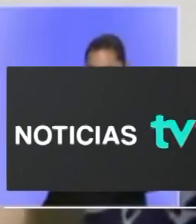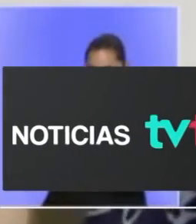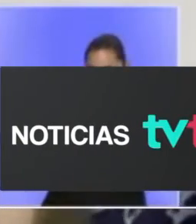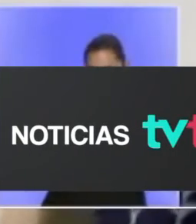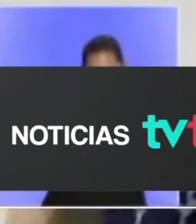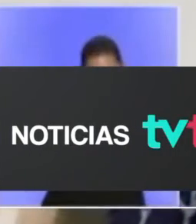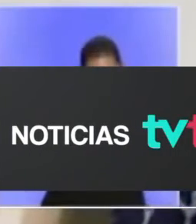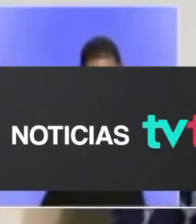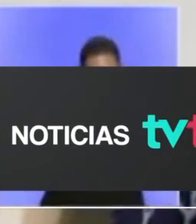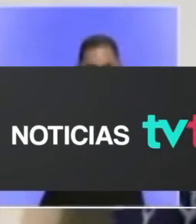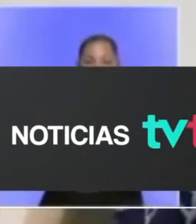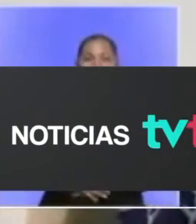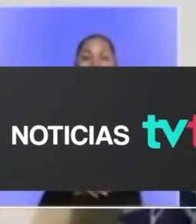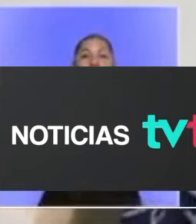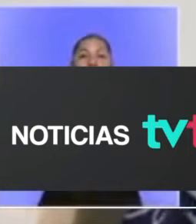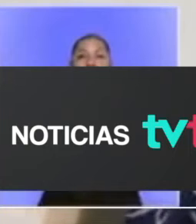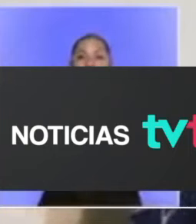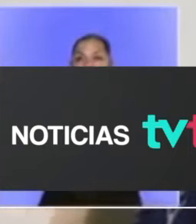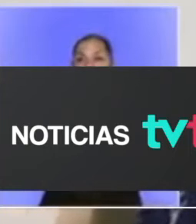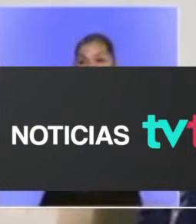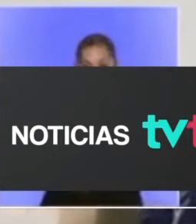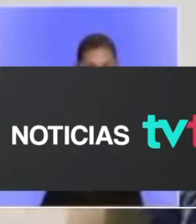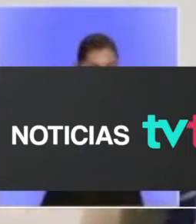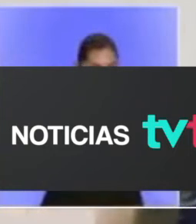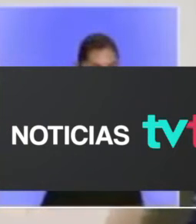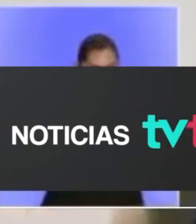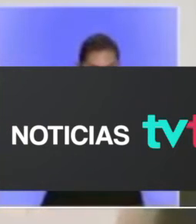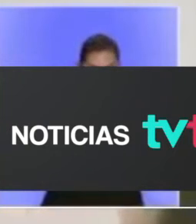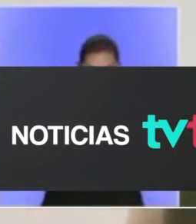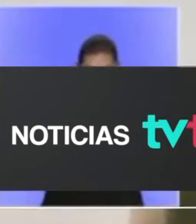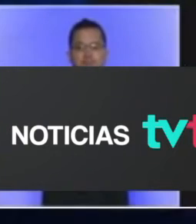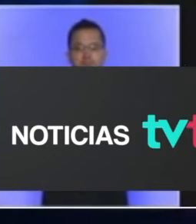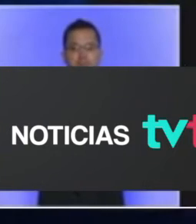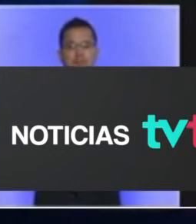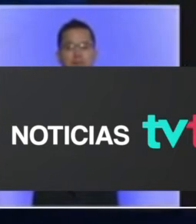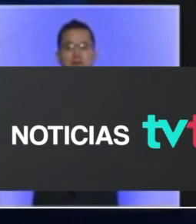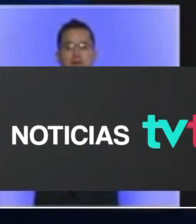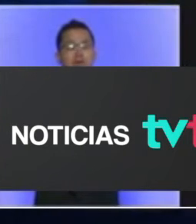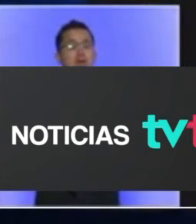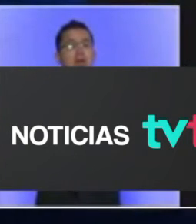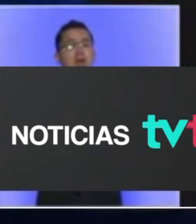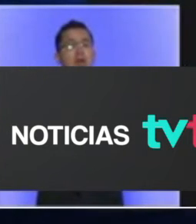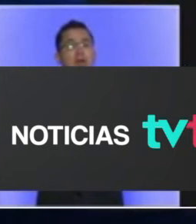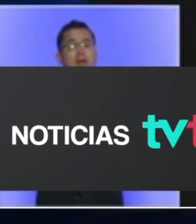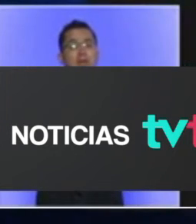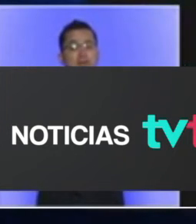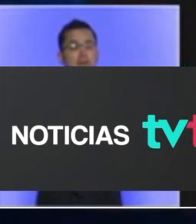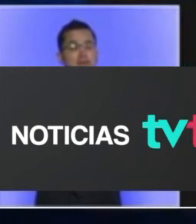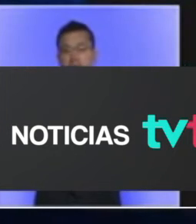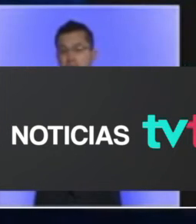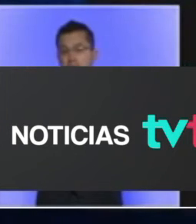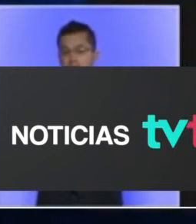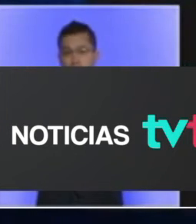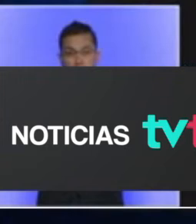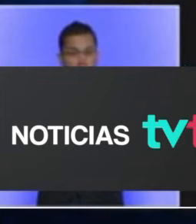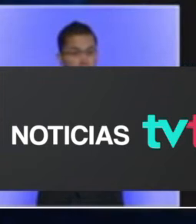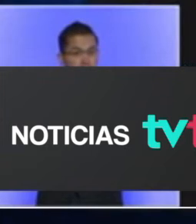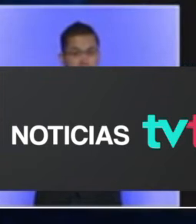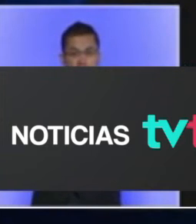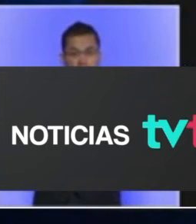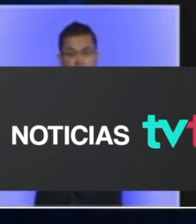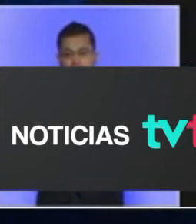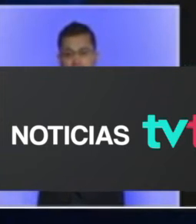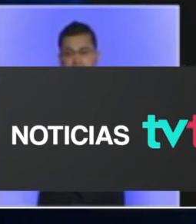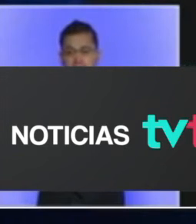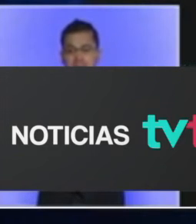para el procedimiento de revocación de mandato se debieron impugnar en el momento procesal oportuno por lo cual se confirmó